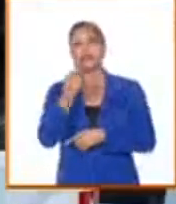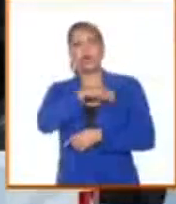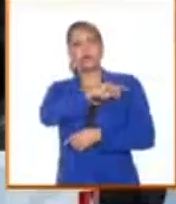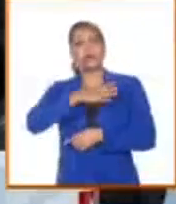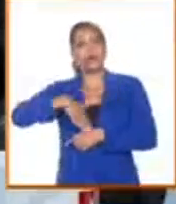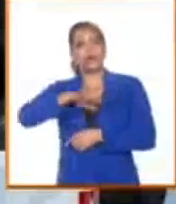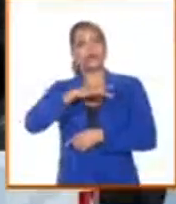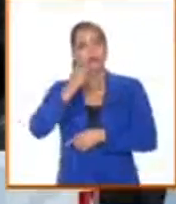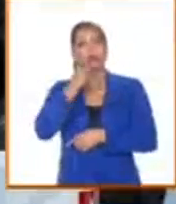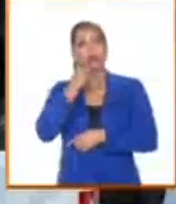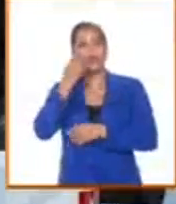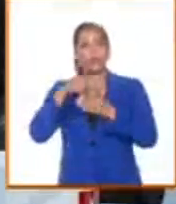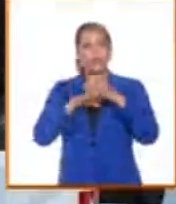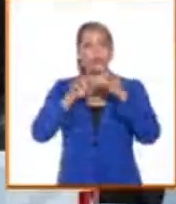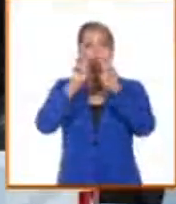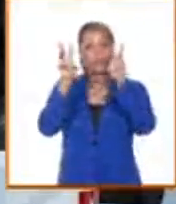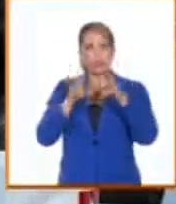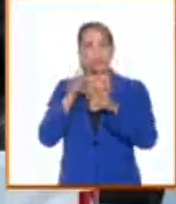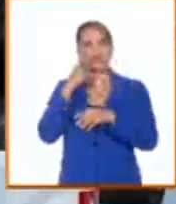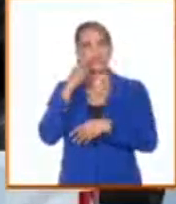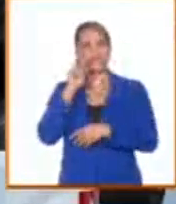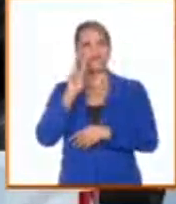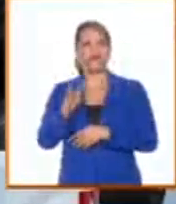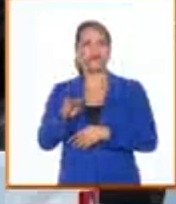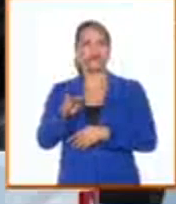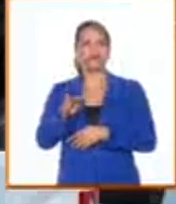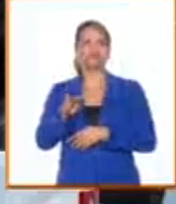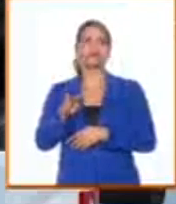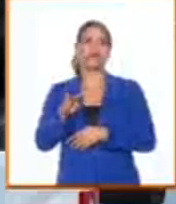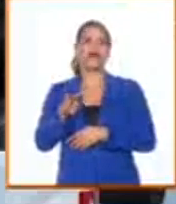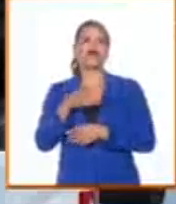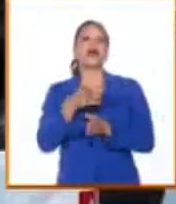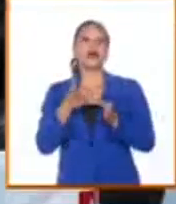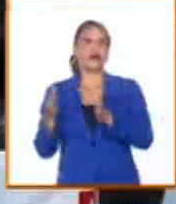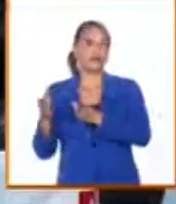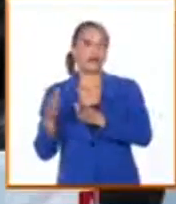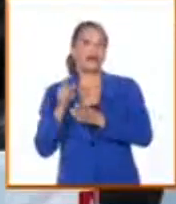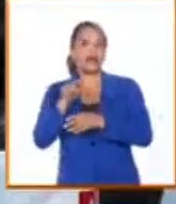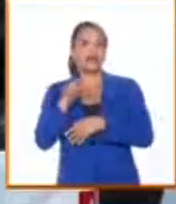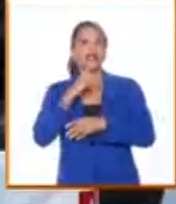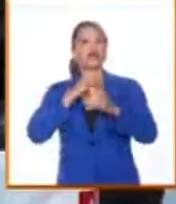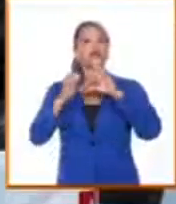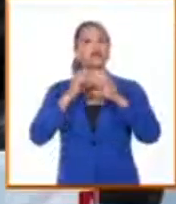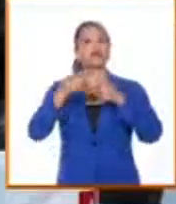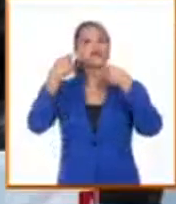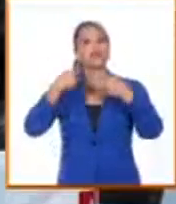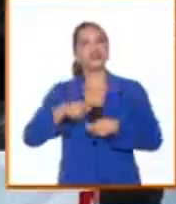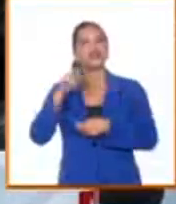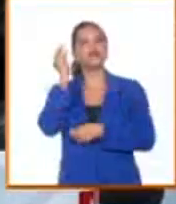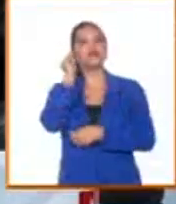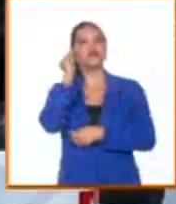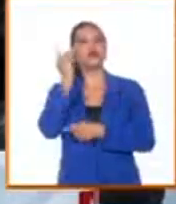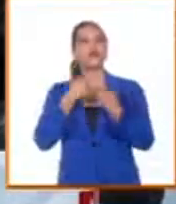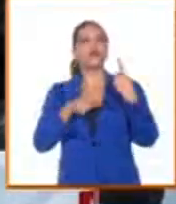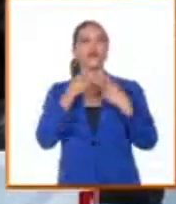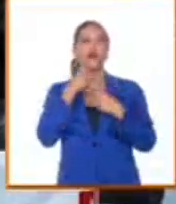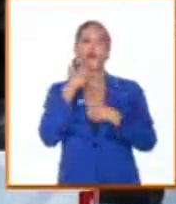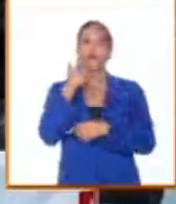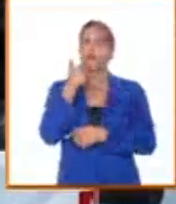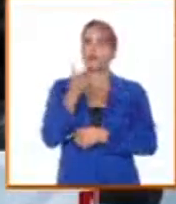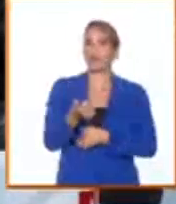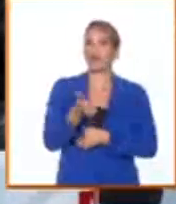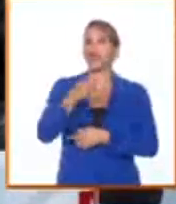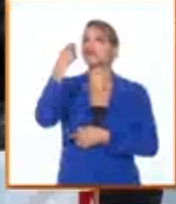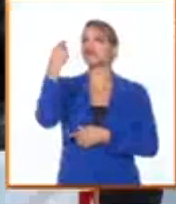el propio texto comunicacional. ¿Y eso a qué obedece? Y es que la comunicación tiene que comprenderse como un derecho habilitante, un